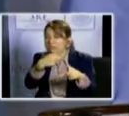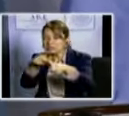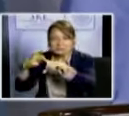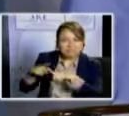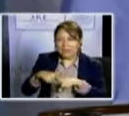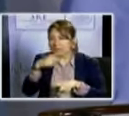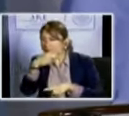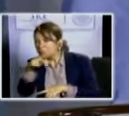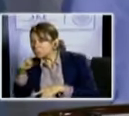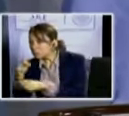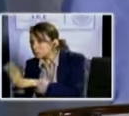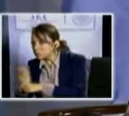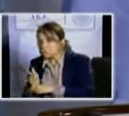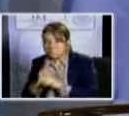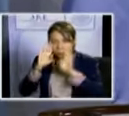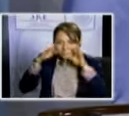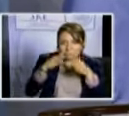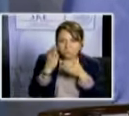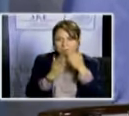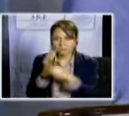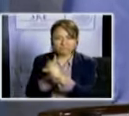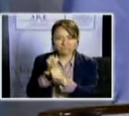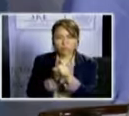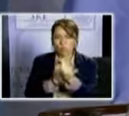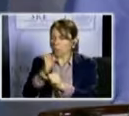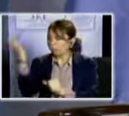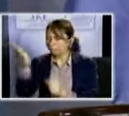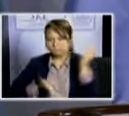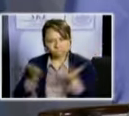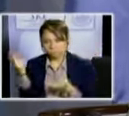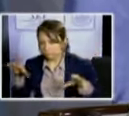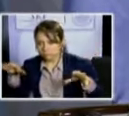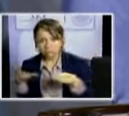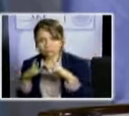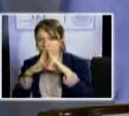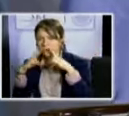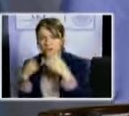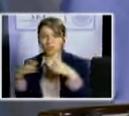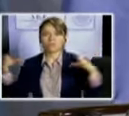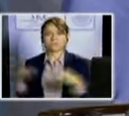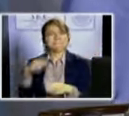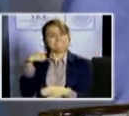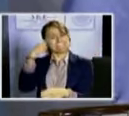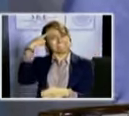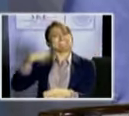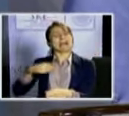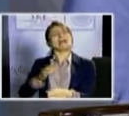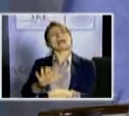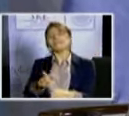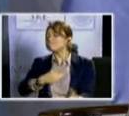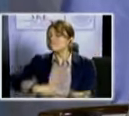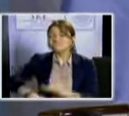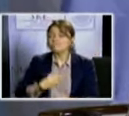estos temas en los últimos 20 años. Nos reunimos para preguntarnos qué se ha aprendido en los últimos 40